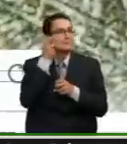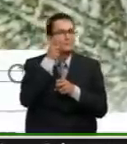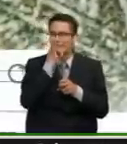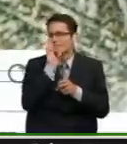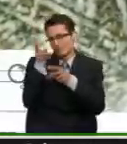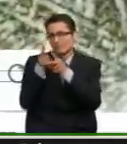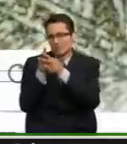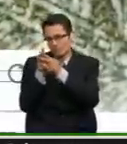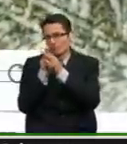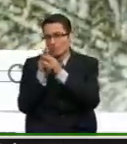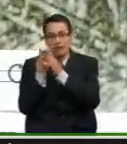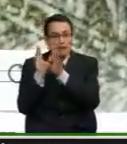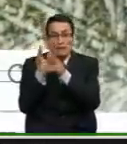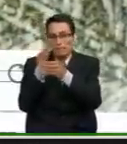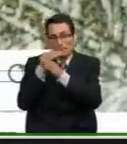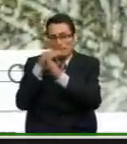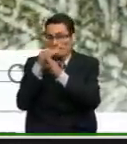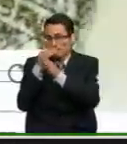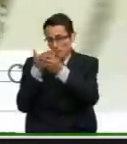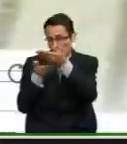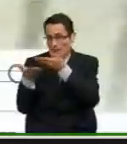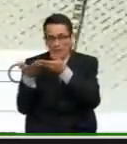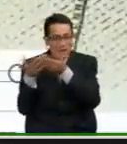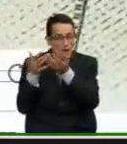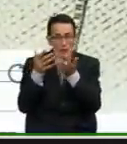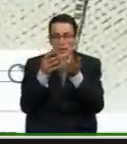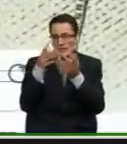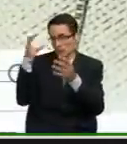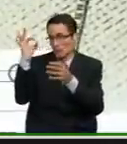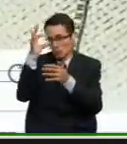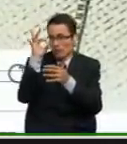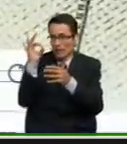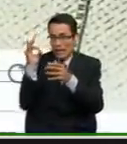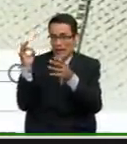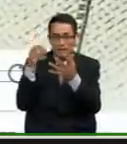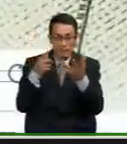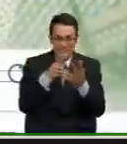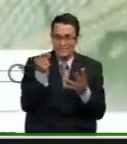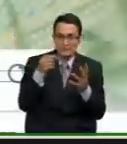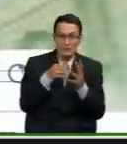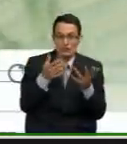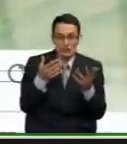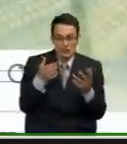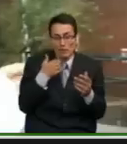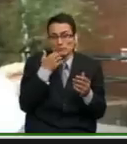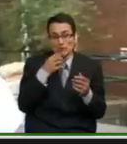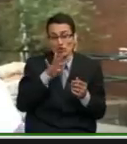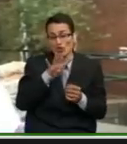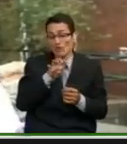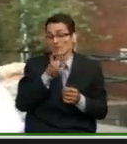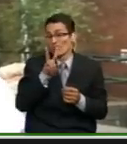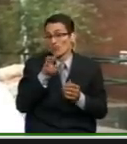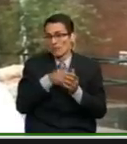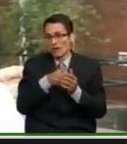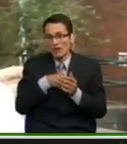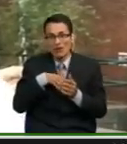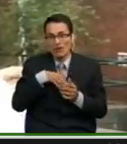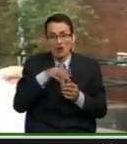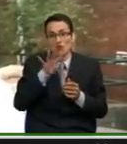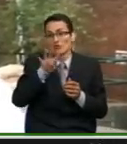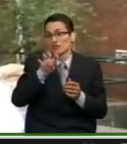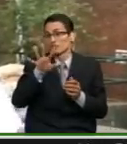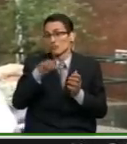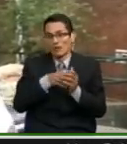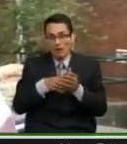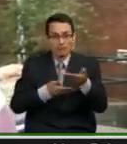favor a uno a otro y lo puedo cambiar para poder cobrar, porque mientras tanto no tengo 92 mil o no tengo 95 mil para